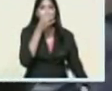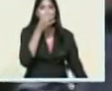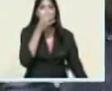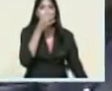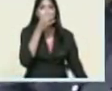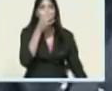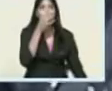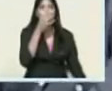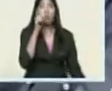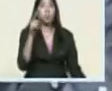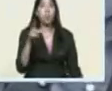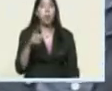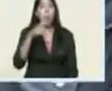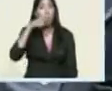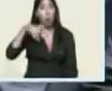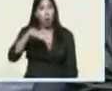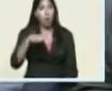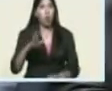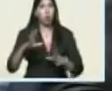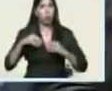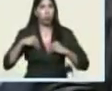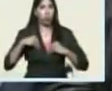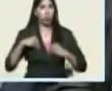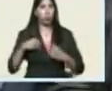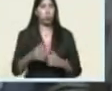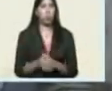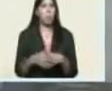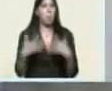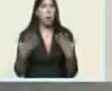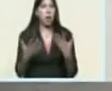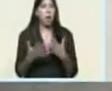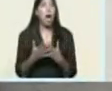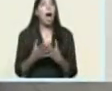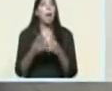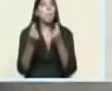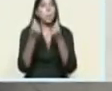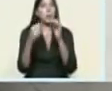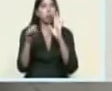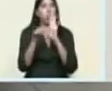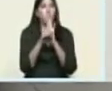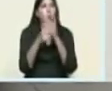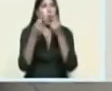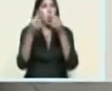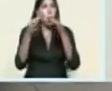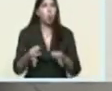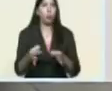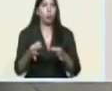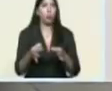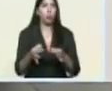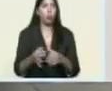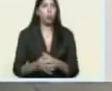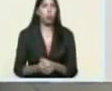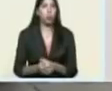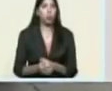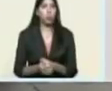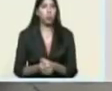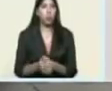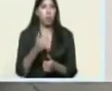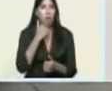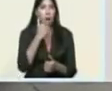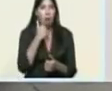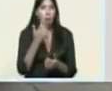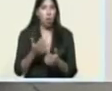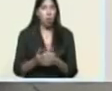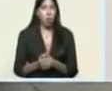que enfrenta nuestro pueblo, para acceder a precios justos, para acceder a los bienes